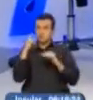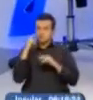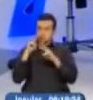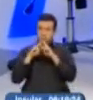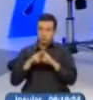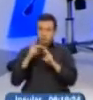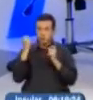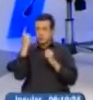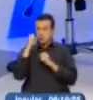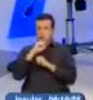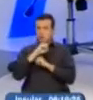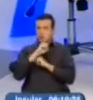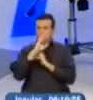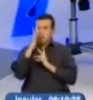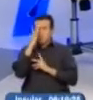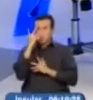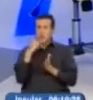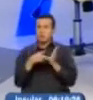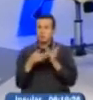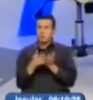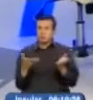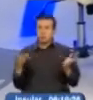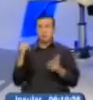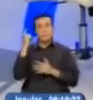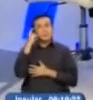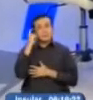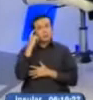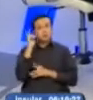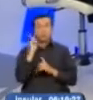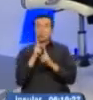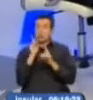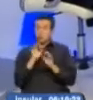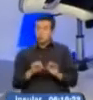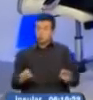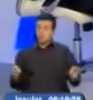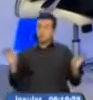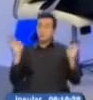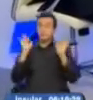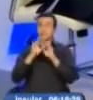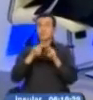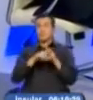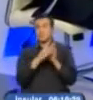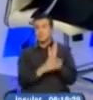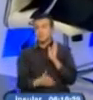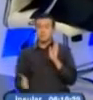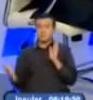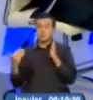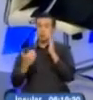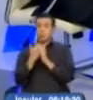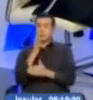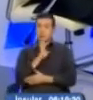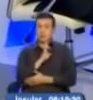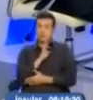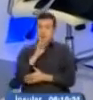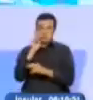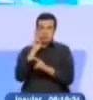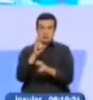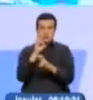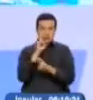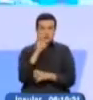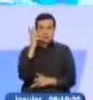de entender por qué. Me parece que la clave es comenzar a integrar nuevas técnicas de